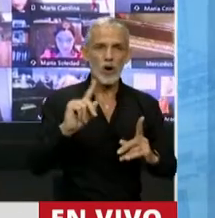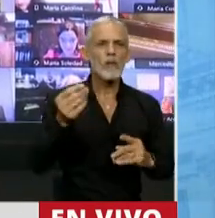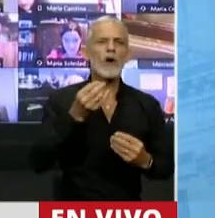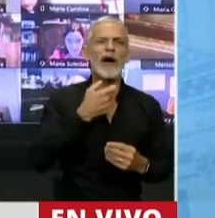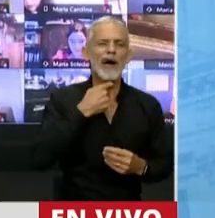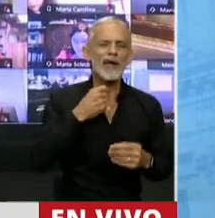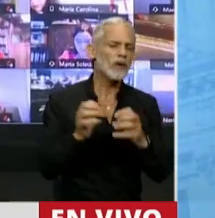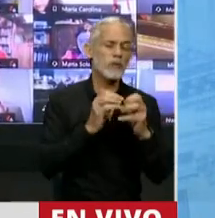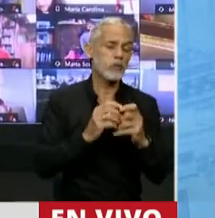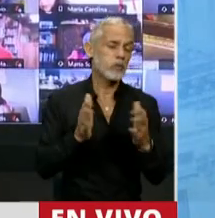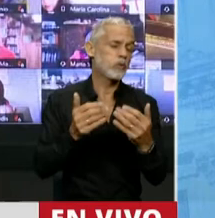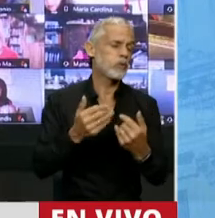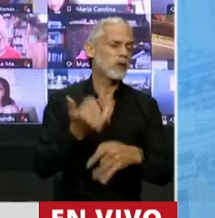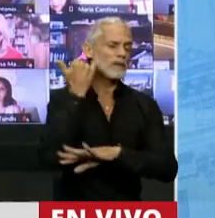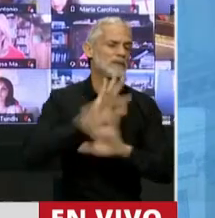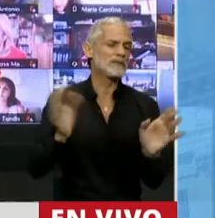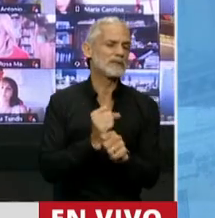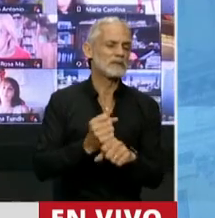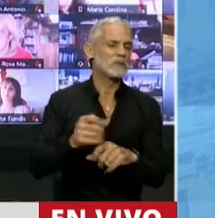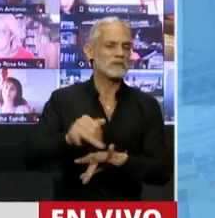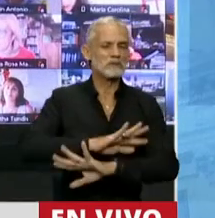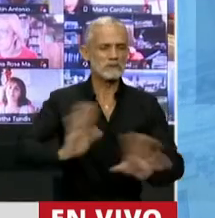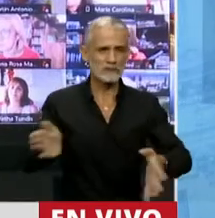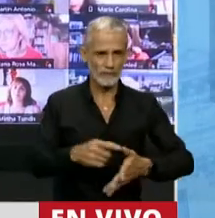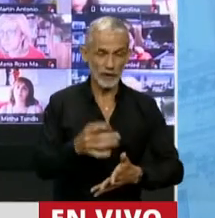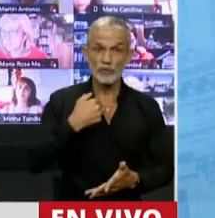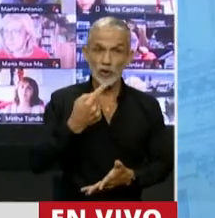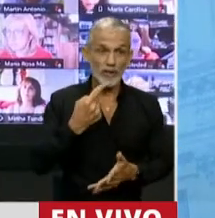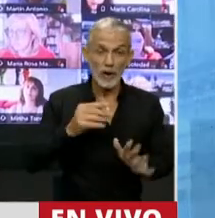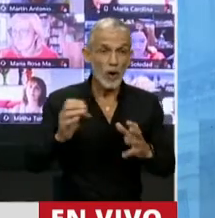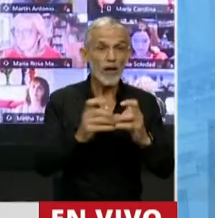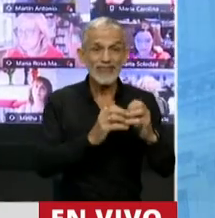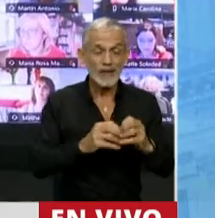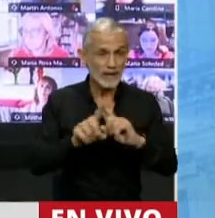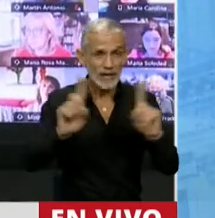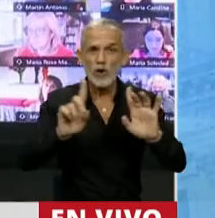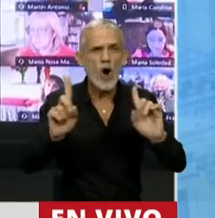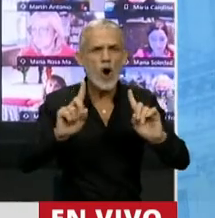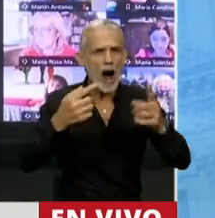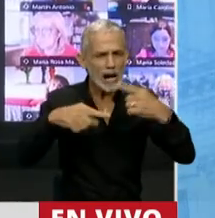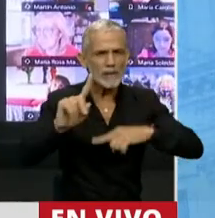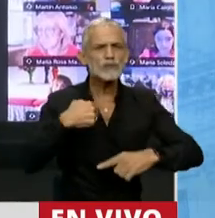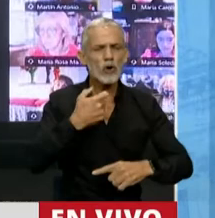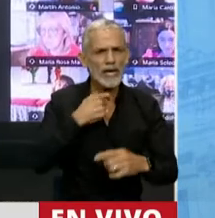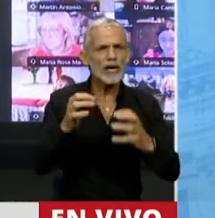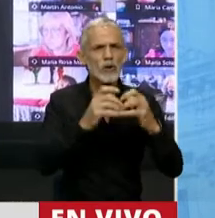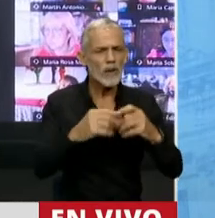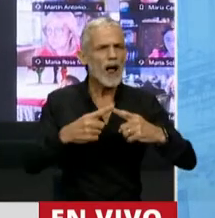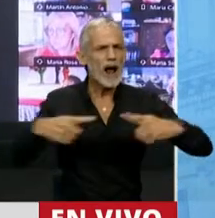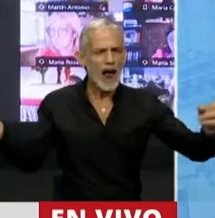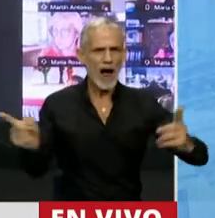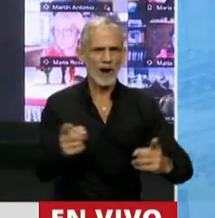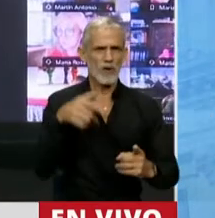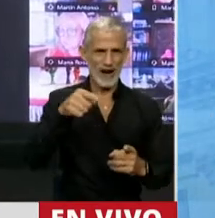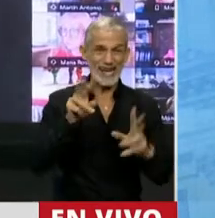un debate exprés. Y no estoy planteando en absoluto que no se debata, presidente. No estoy planteando que estos temas